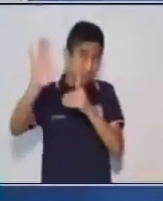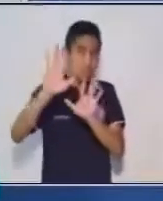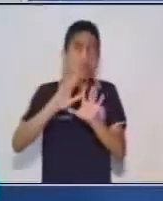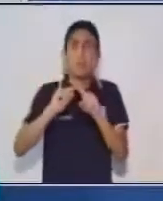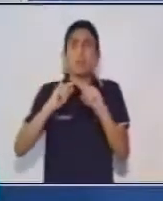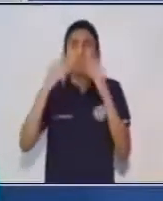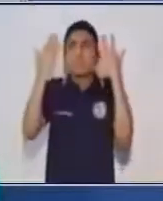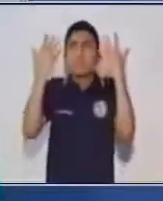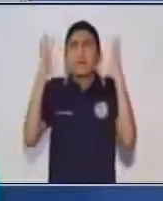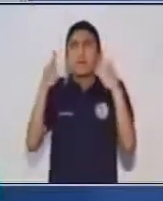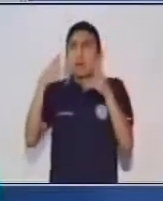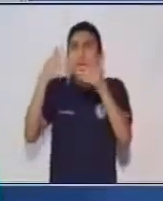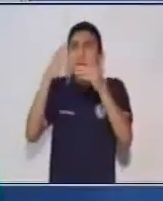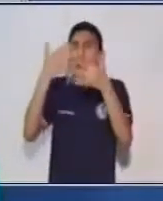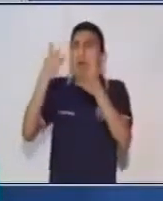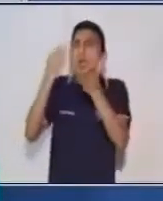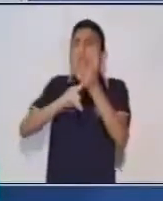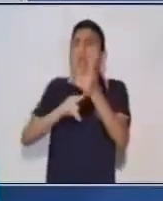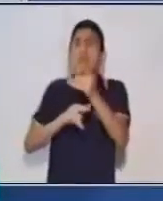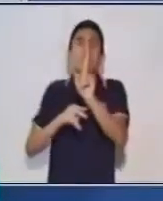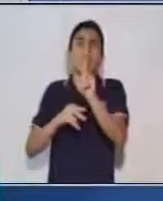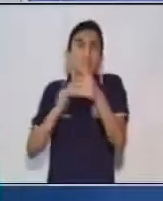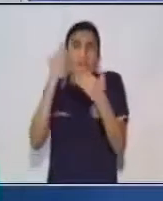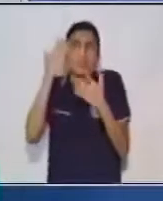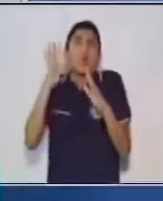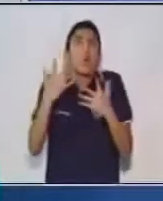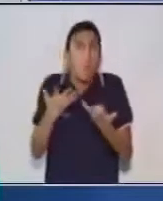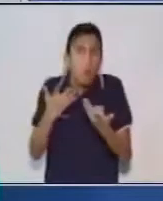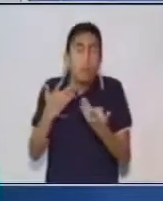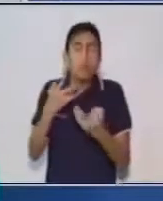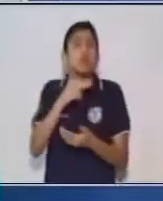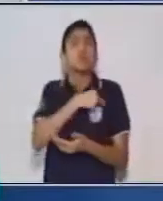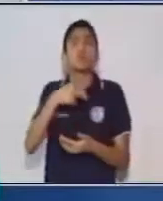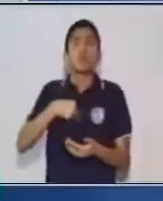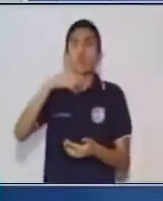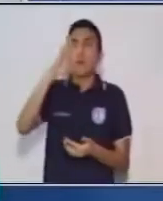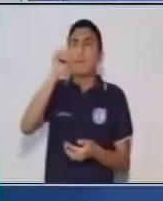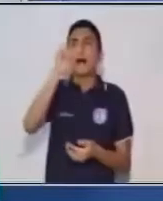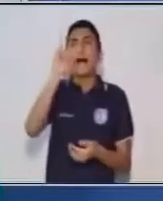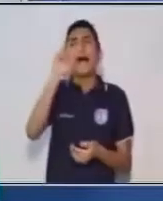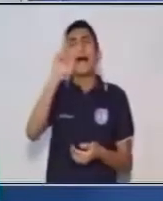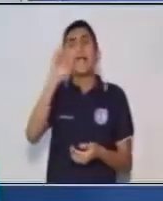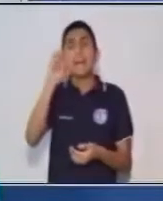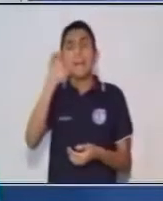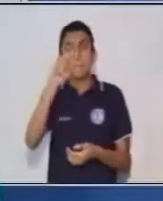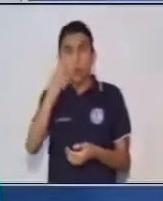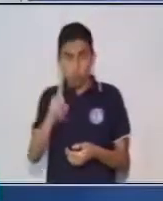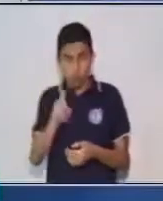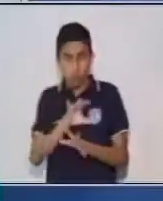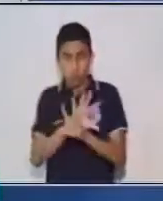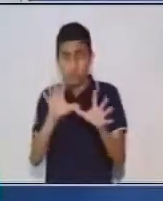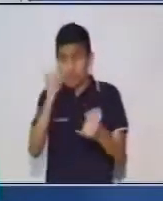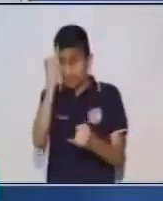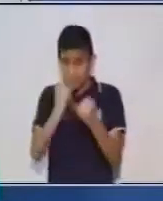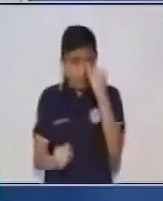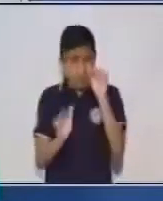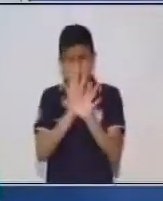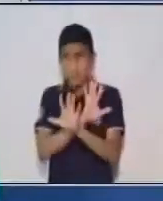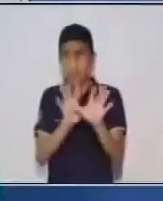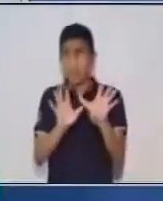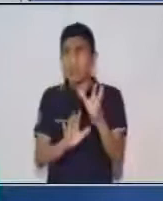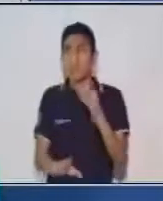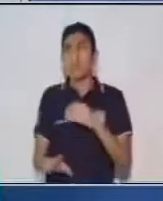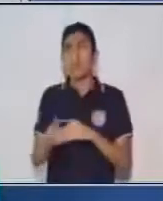una seguridad que vaya a suceder. Nosotros bajaremos. Y por último, condicional, que nos señala